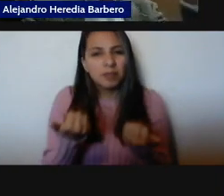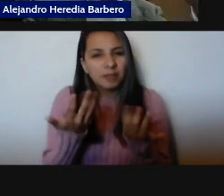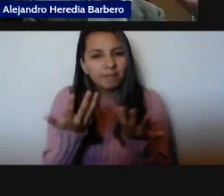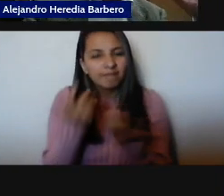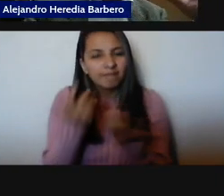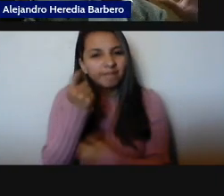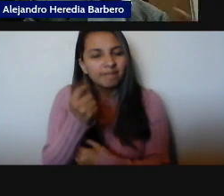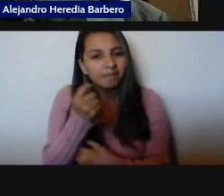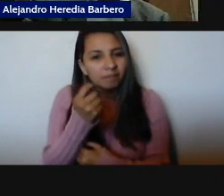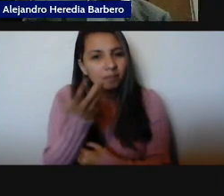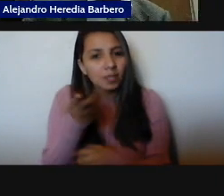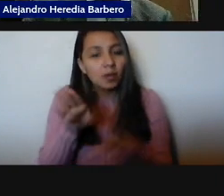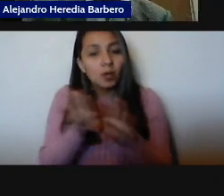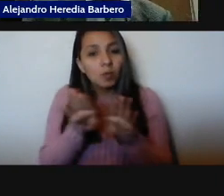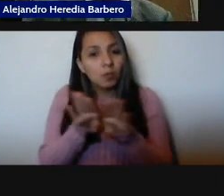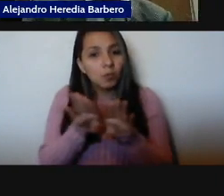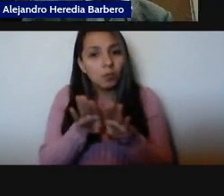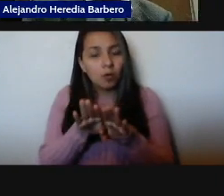entender